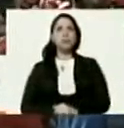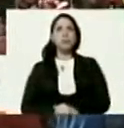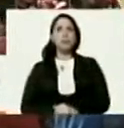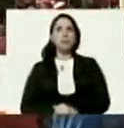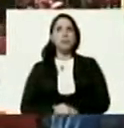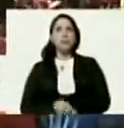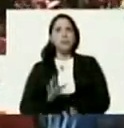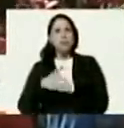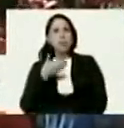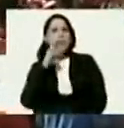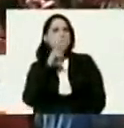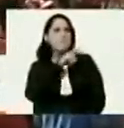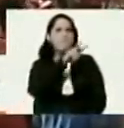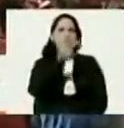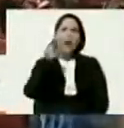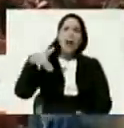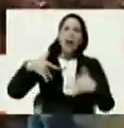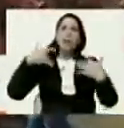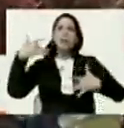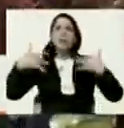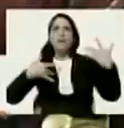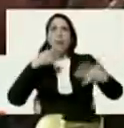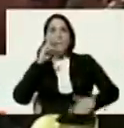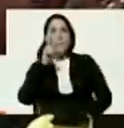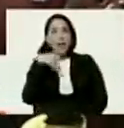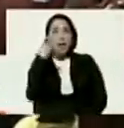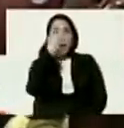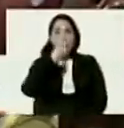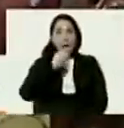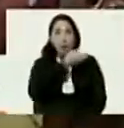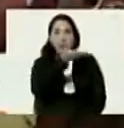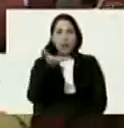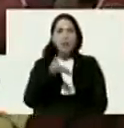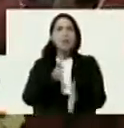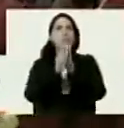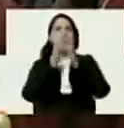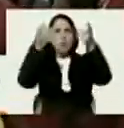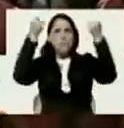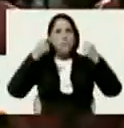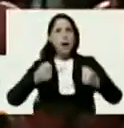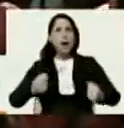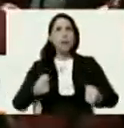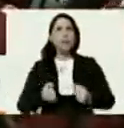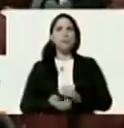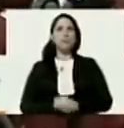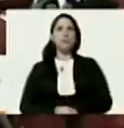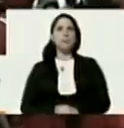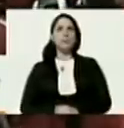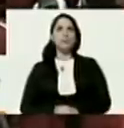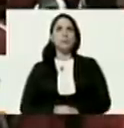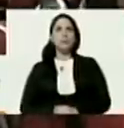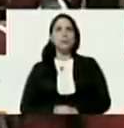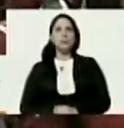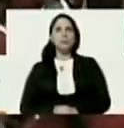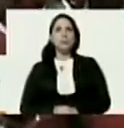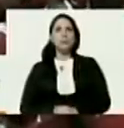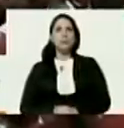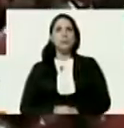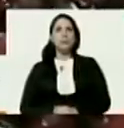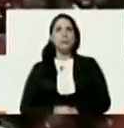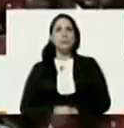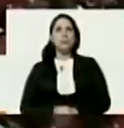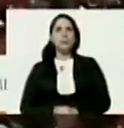Para poder ver el acto y verle las caras a ustedes. Bajen la pancarta, por favor, compañeros, con ustedes.